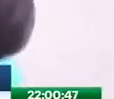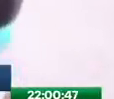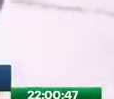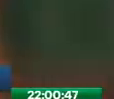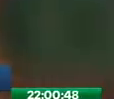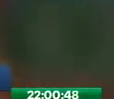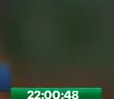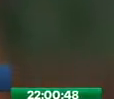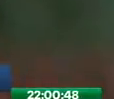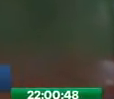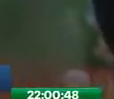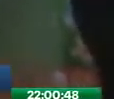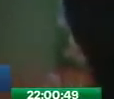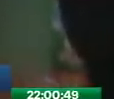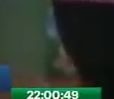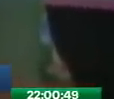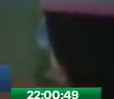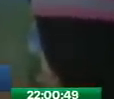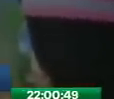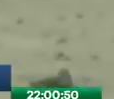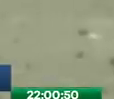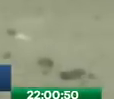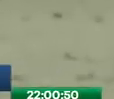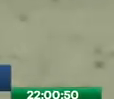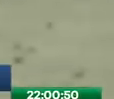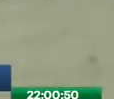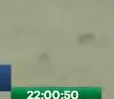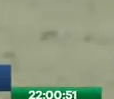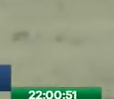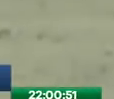fue puesto a órdenes de las autoridades judiciales.